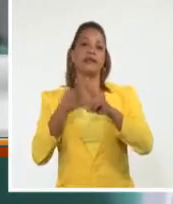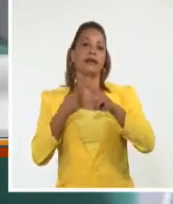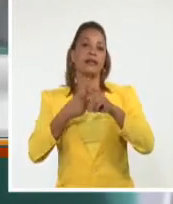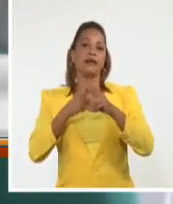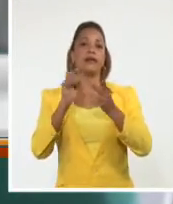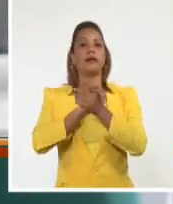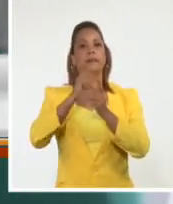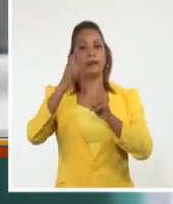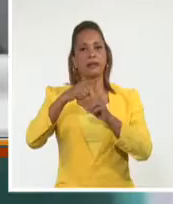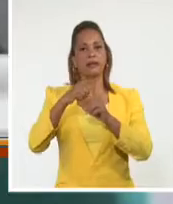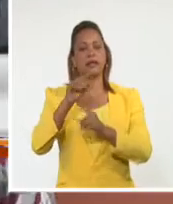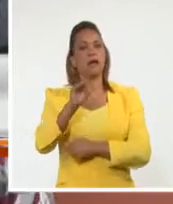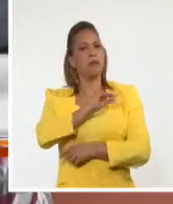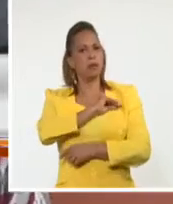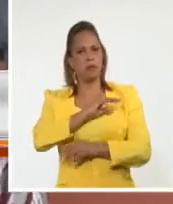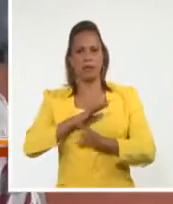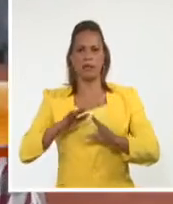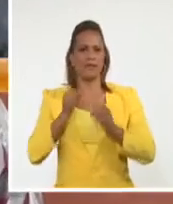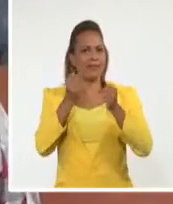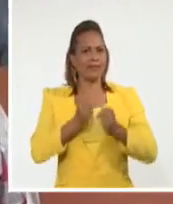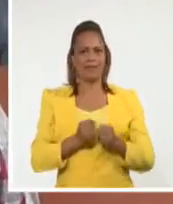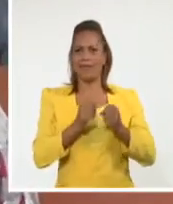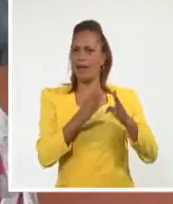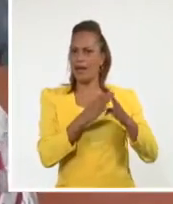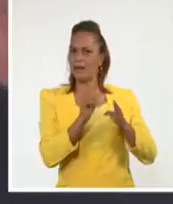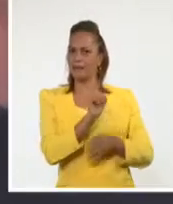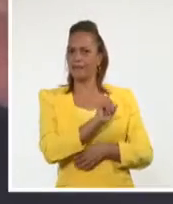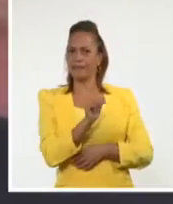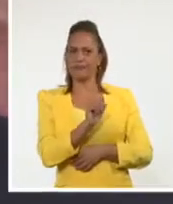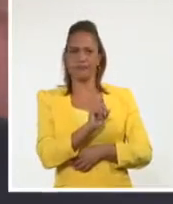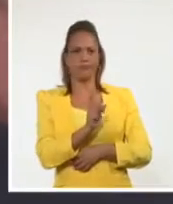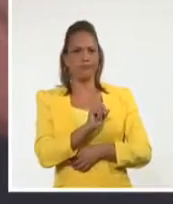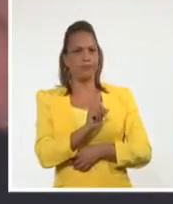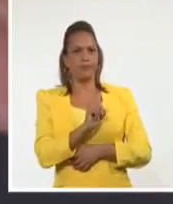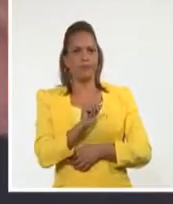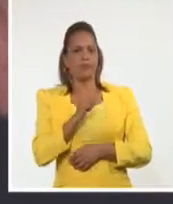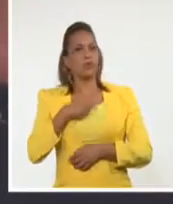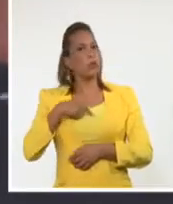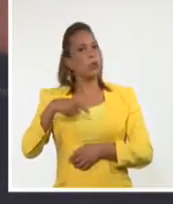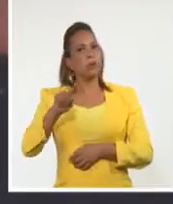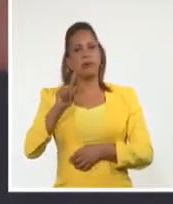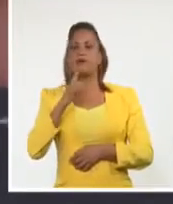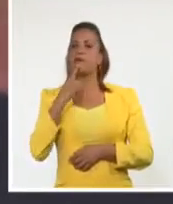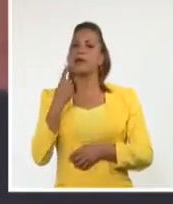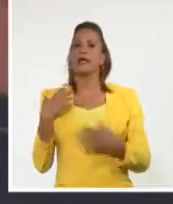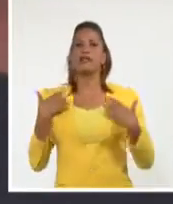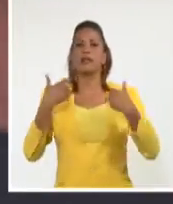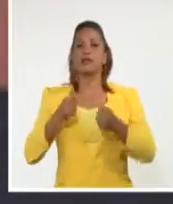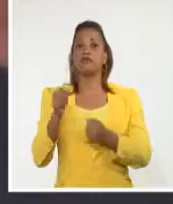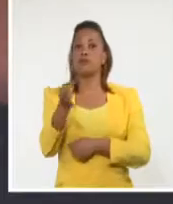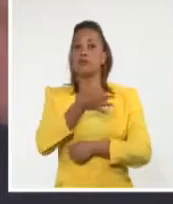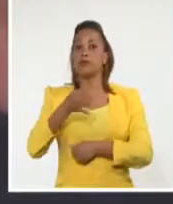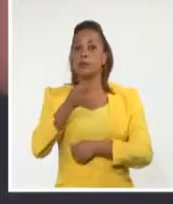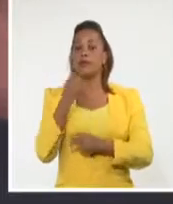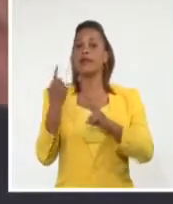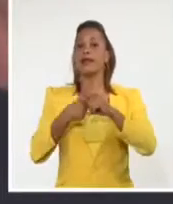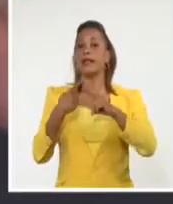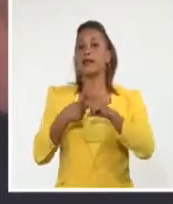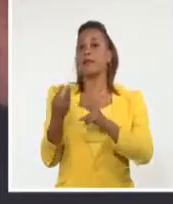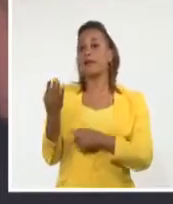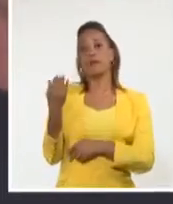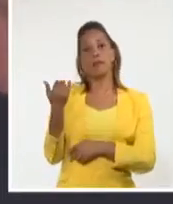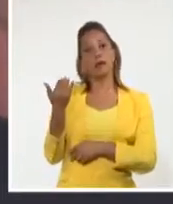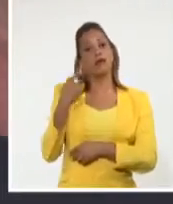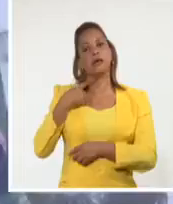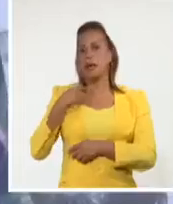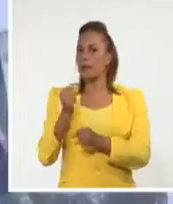jubilarme y no me mantenía en la casa. No podía estar. Di el paso al frente rápido, el director municipal de Gatera me llamó y dimos el paso.